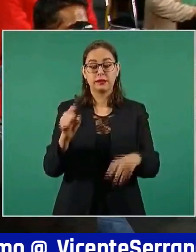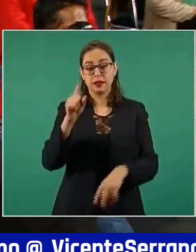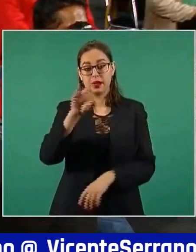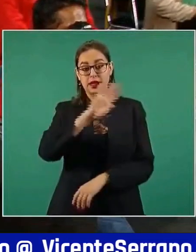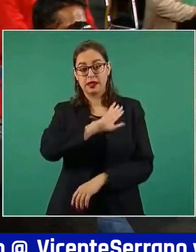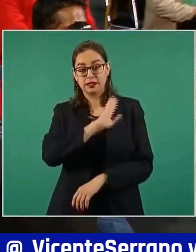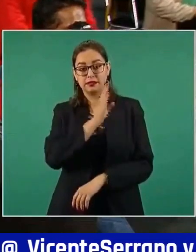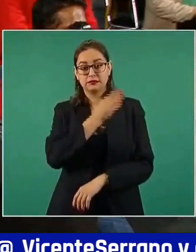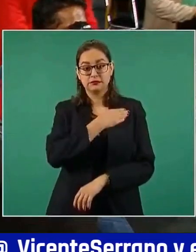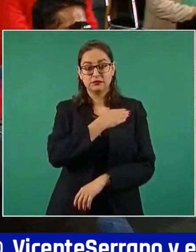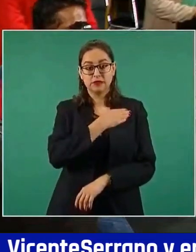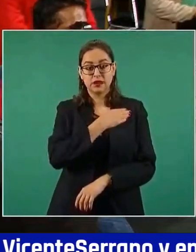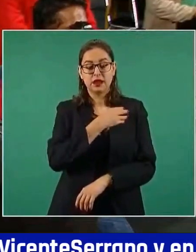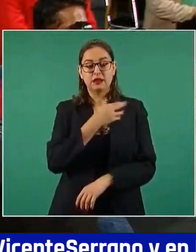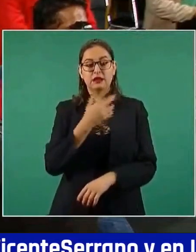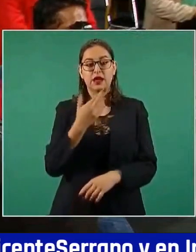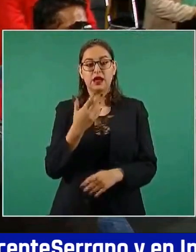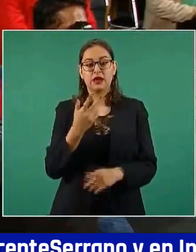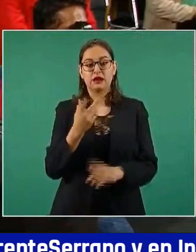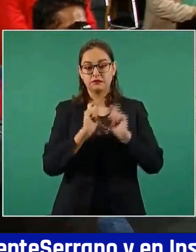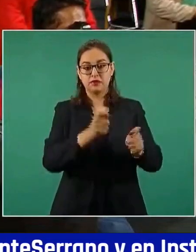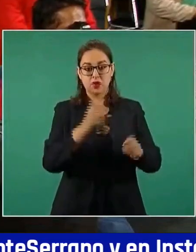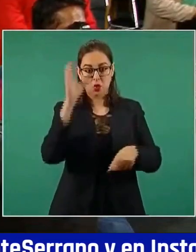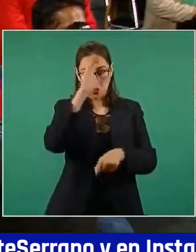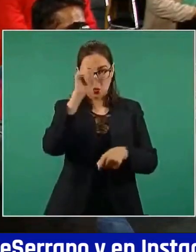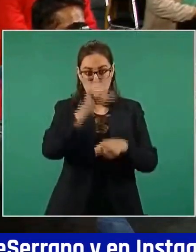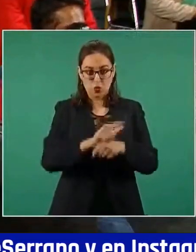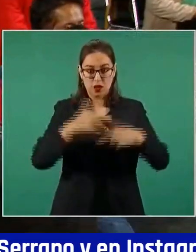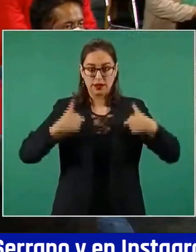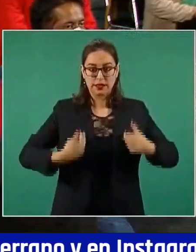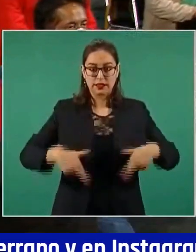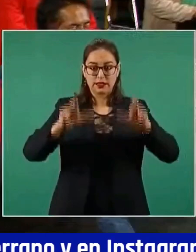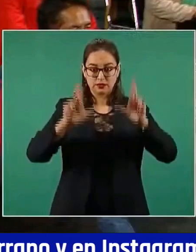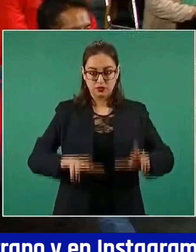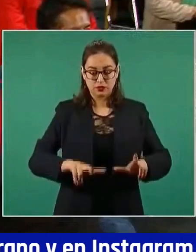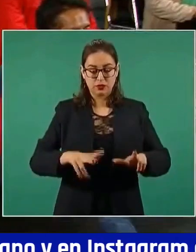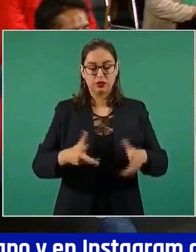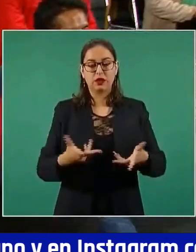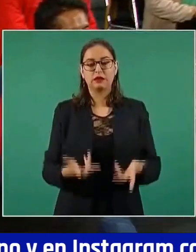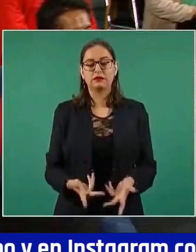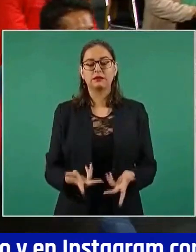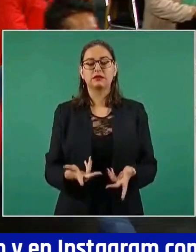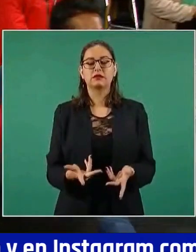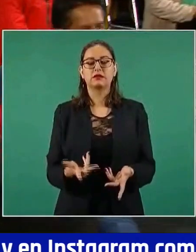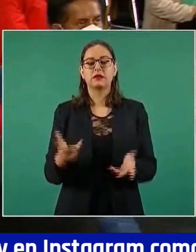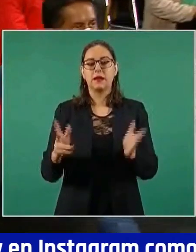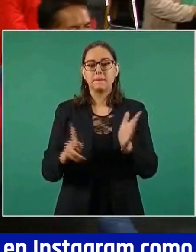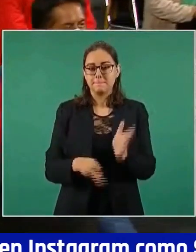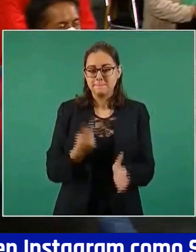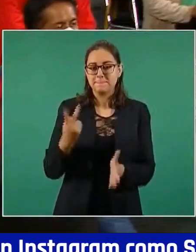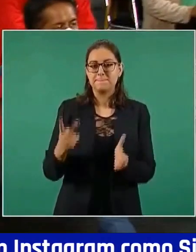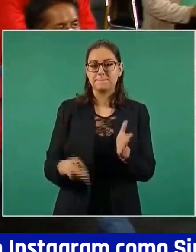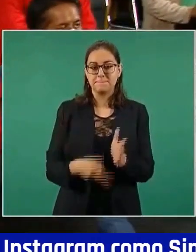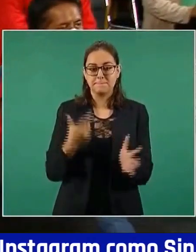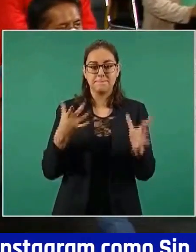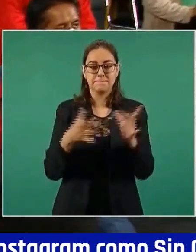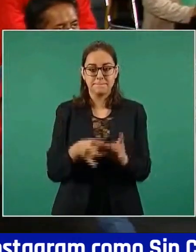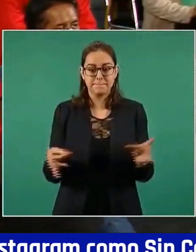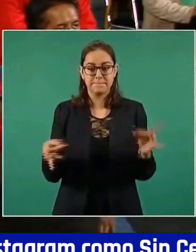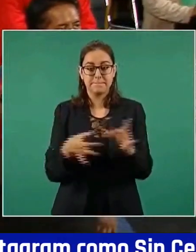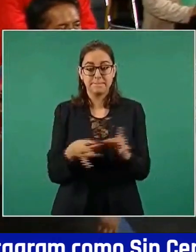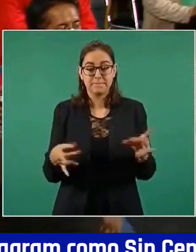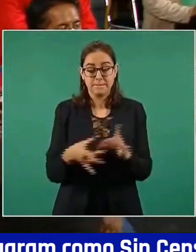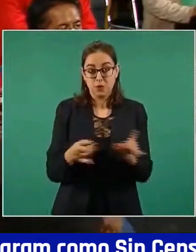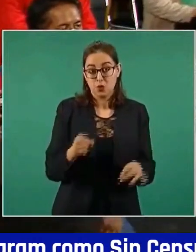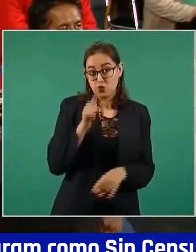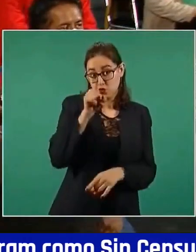España. Aquí ya se ha expuesto cuál es la situación, no volvería yo a repetir todo esto. Usted dijo que iba a hacer una propuesta al propio